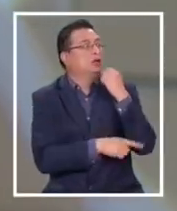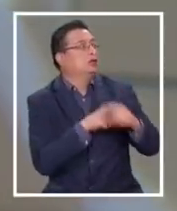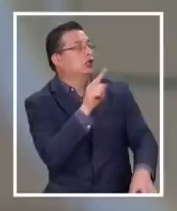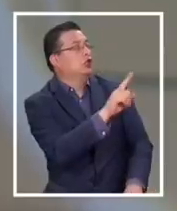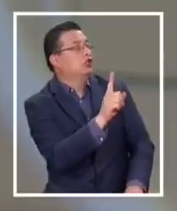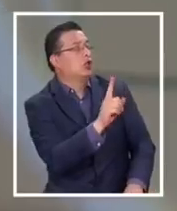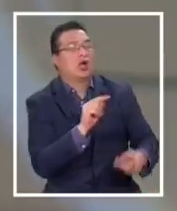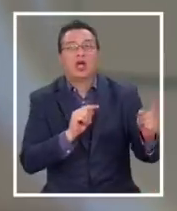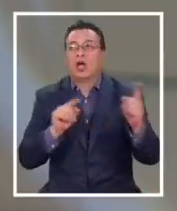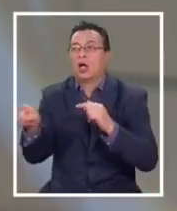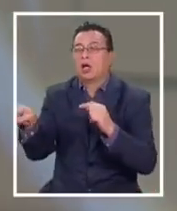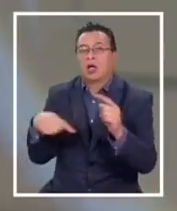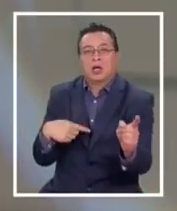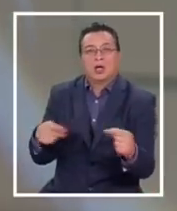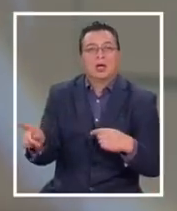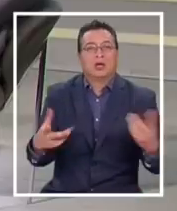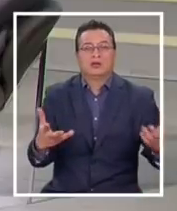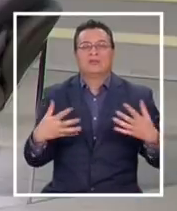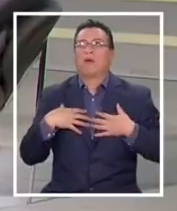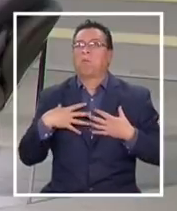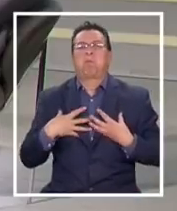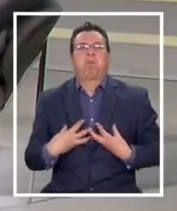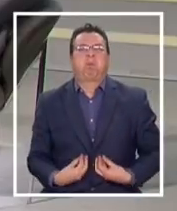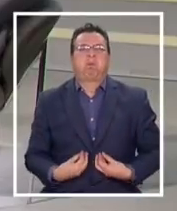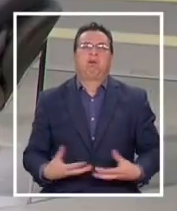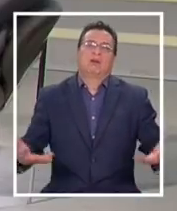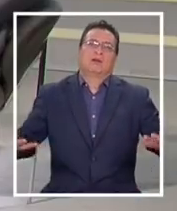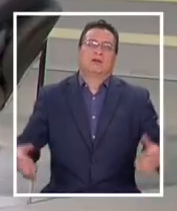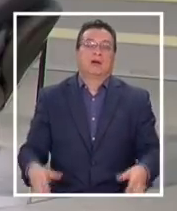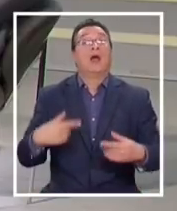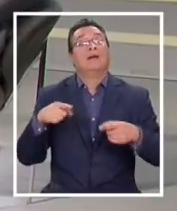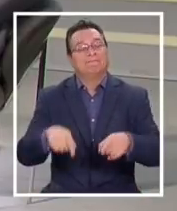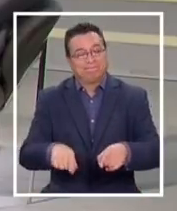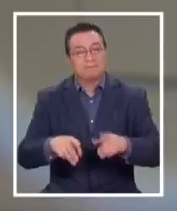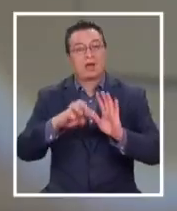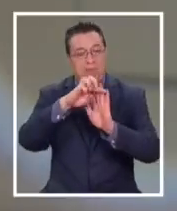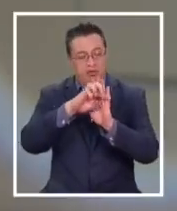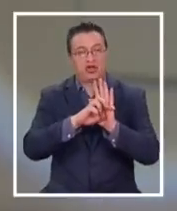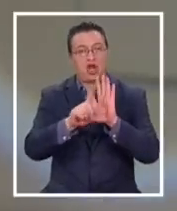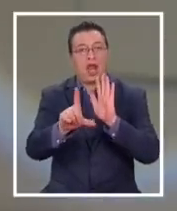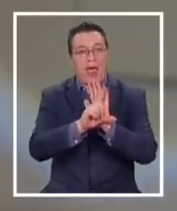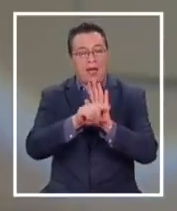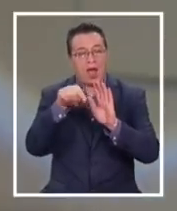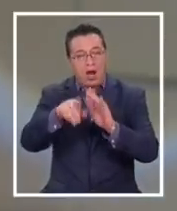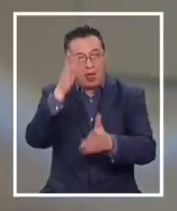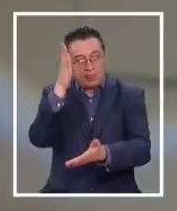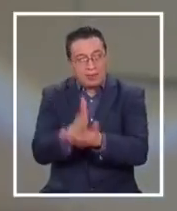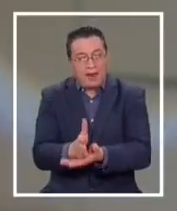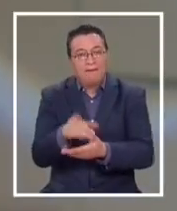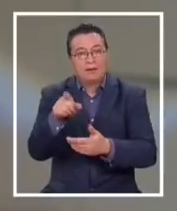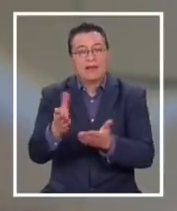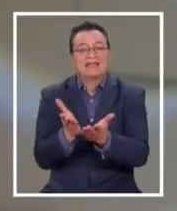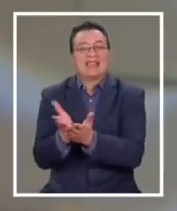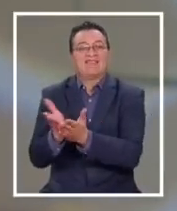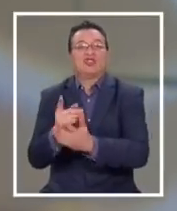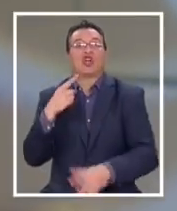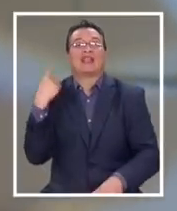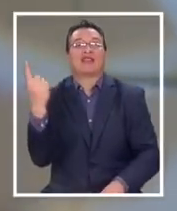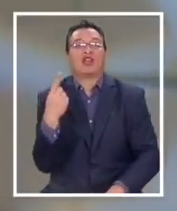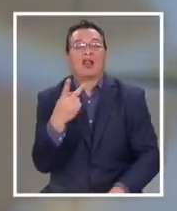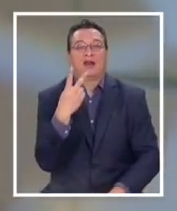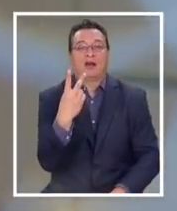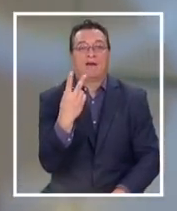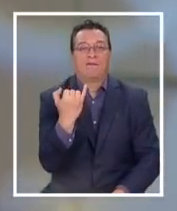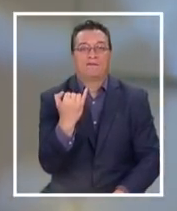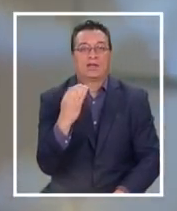no, es que esto va. Y es absolutamente frustrante. Nosotros hemos presentado un proyecto de ley para crear el Servicio Nacional de Víctimas. Y me